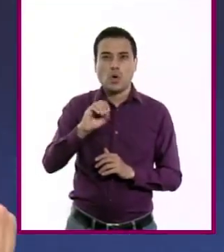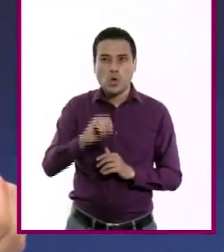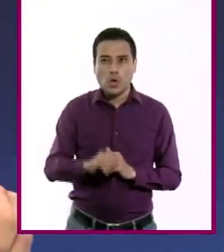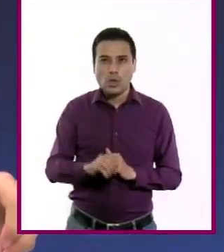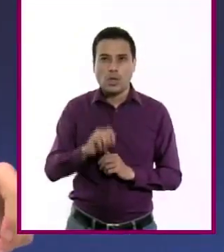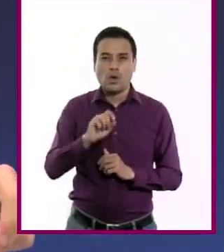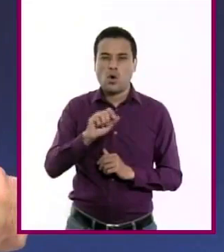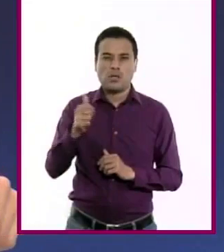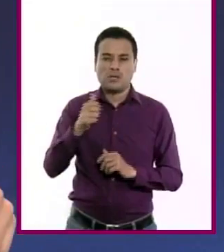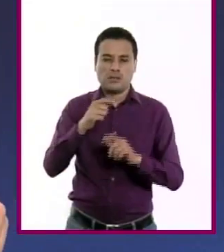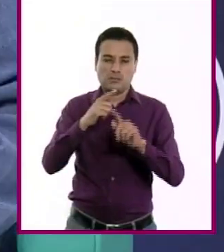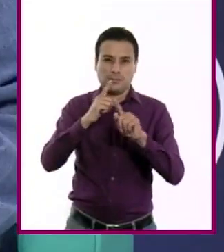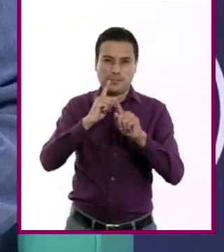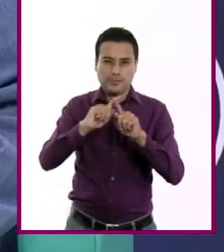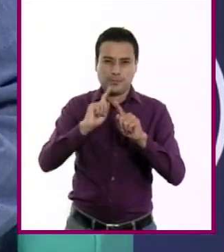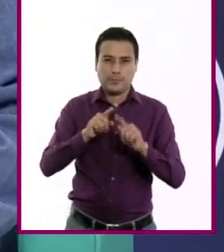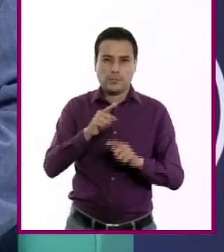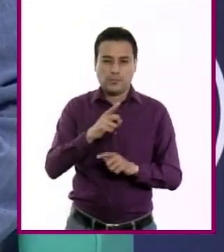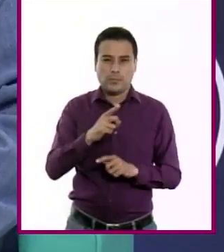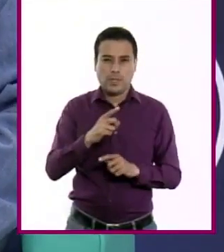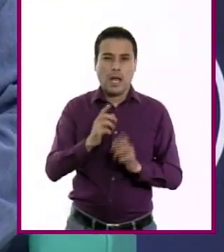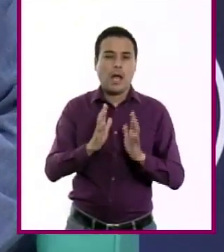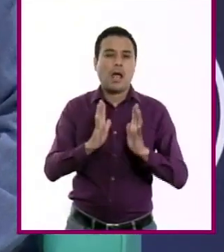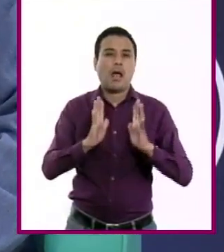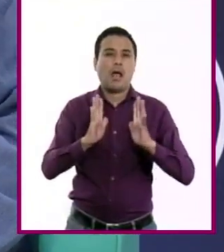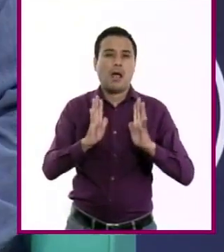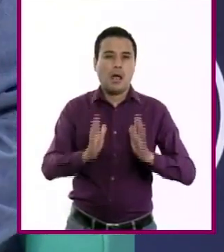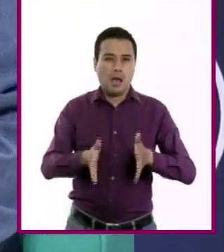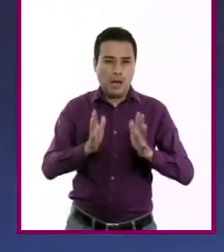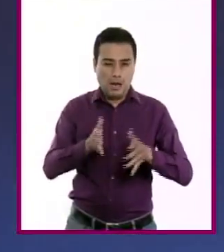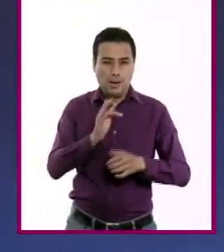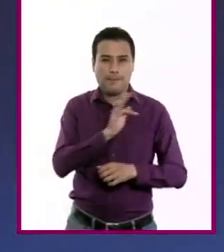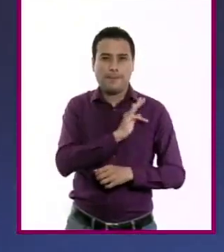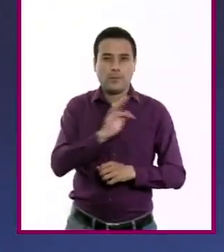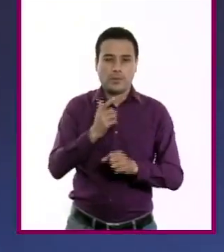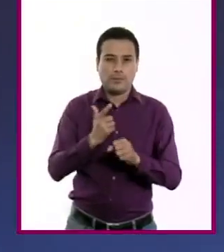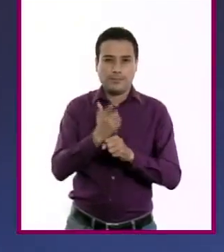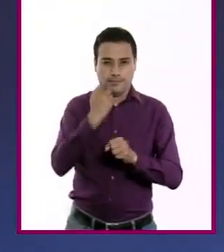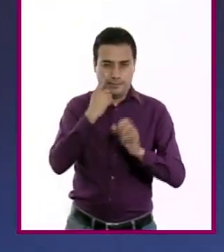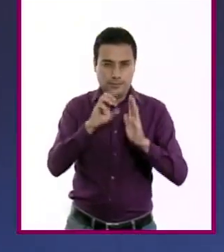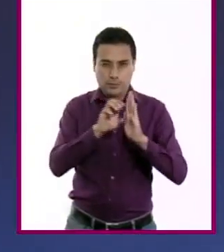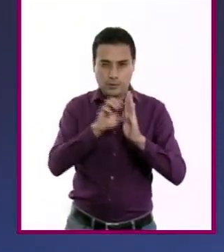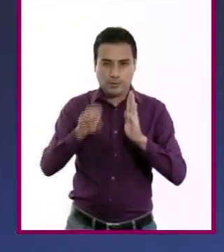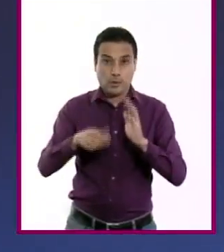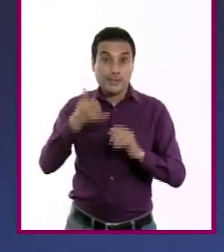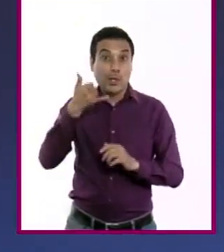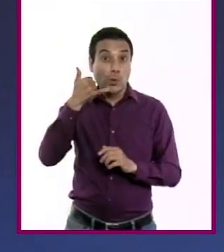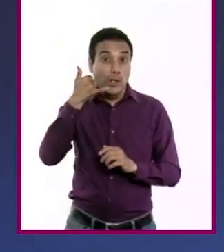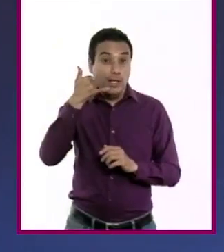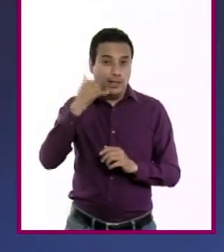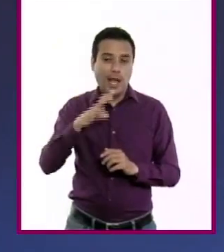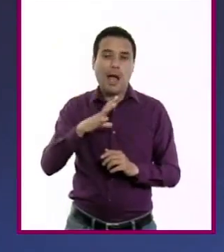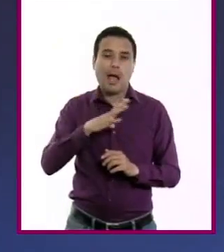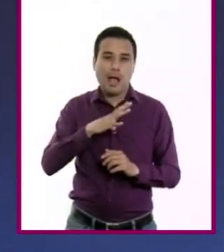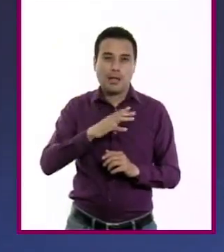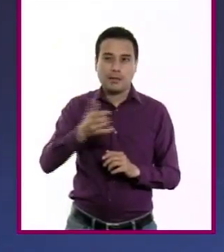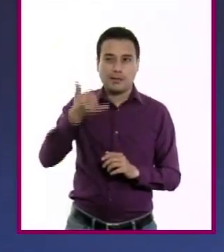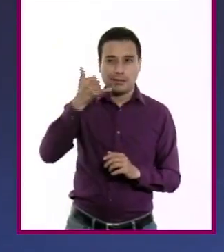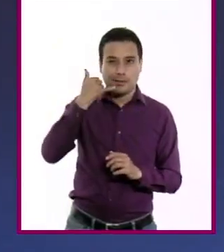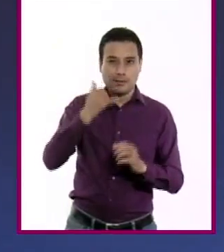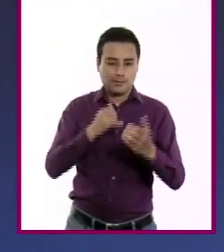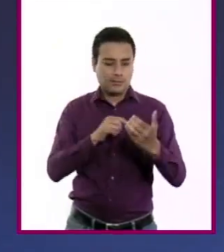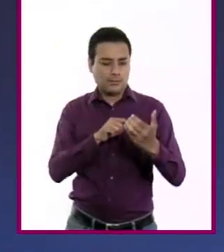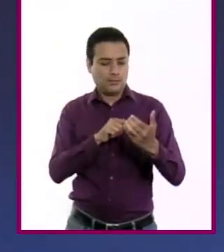Amazon.co.otra cosa, pues ya desde ahí empiezas desde ahí a detectar. Sabes qué es lo que sucede. También pasa luego con los celulares, ¿no les ha pasado? Las llamadas uh-huh. y dicen, este número